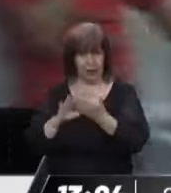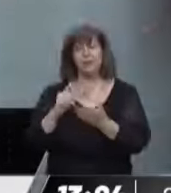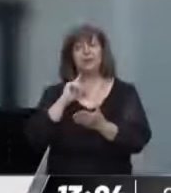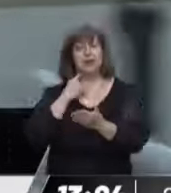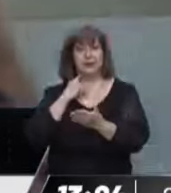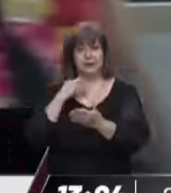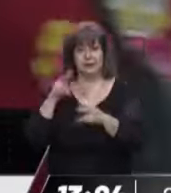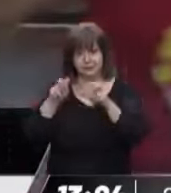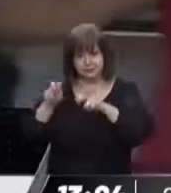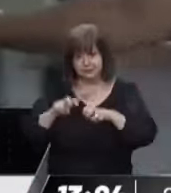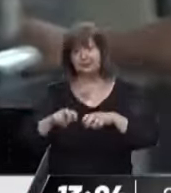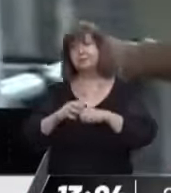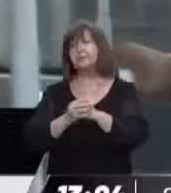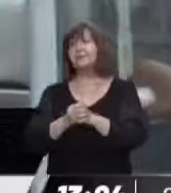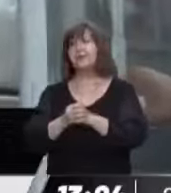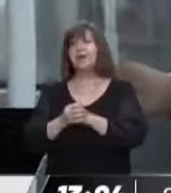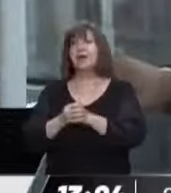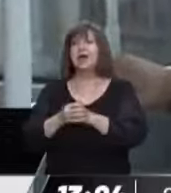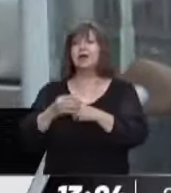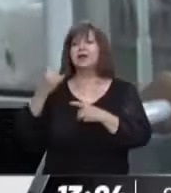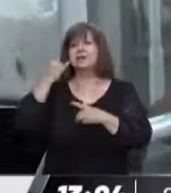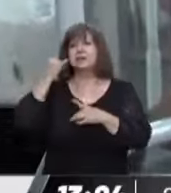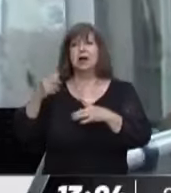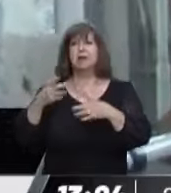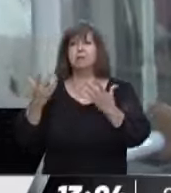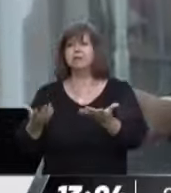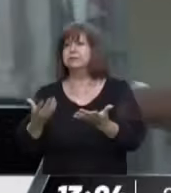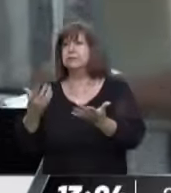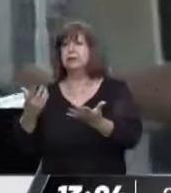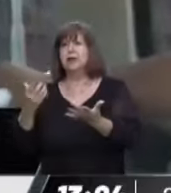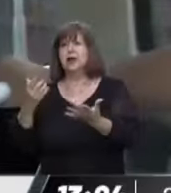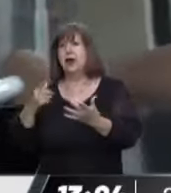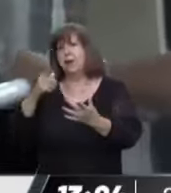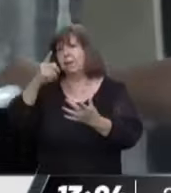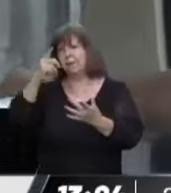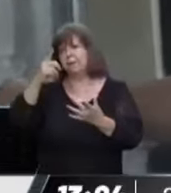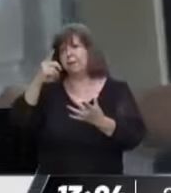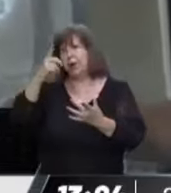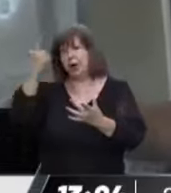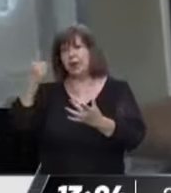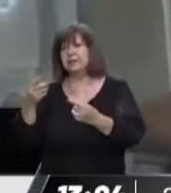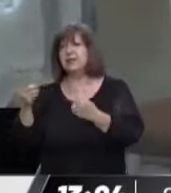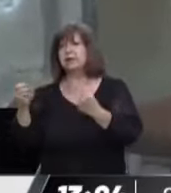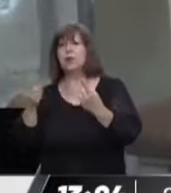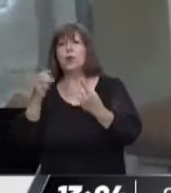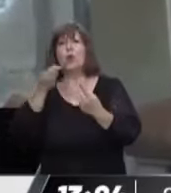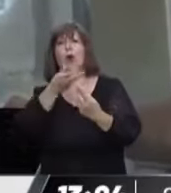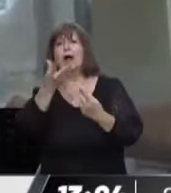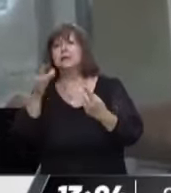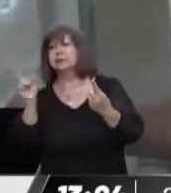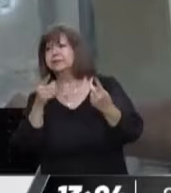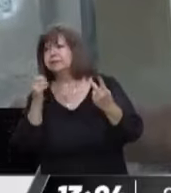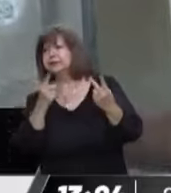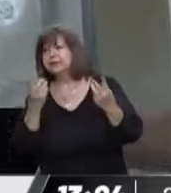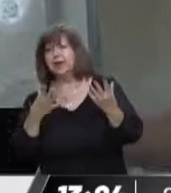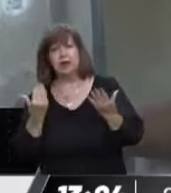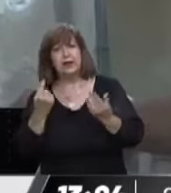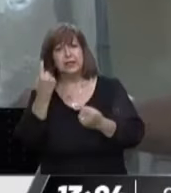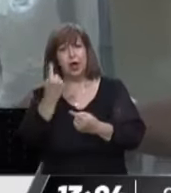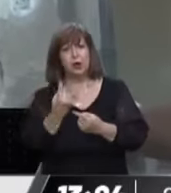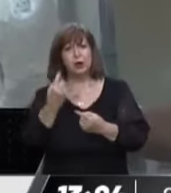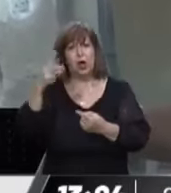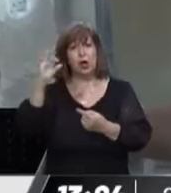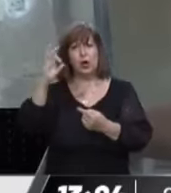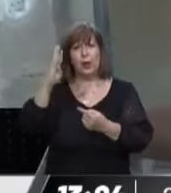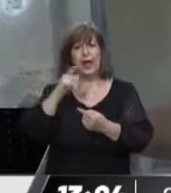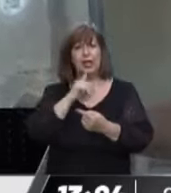lugar, los cuatro uniformados que estaban a cargo notaron que faltaba uno de los presos. Se trata de Roberto Carlos Bairac, 41